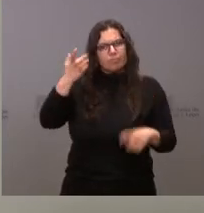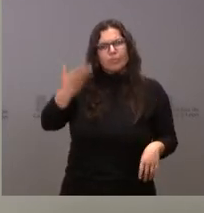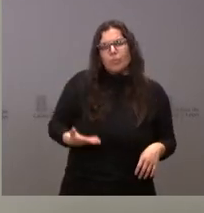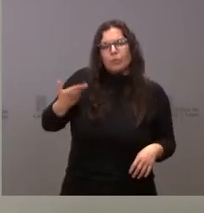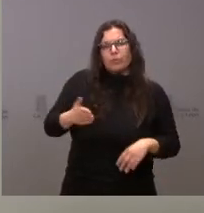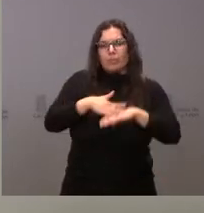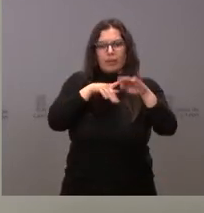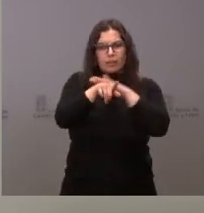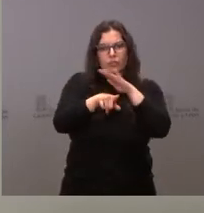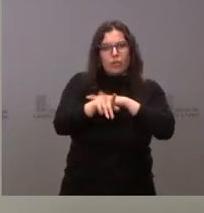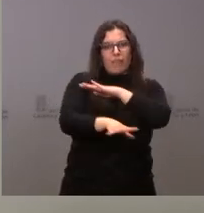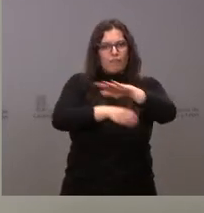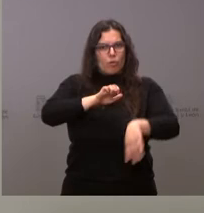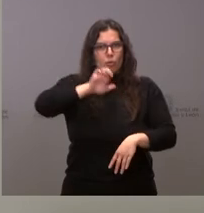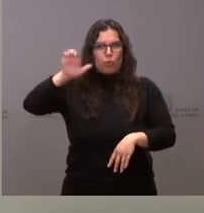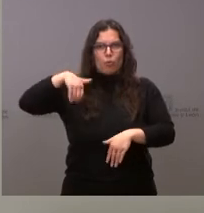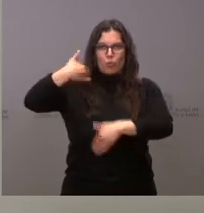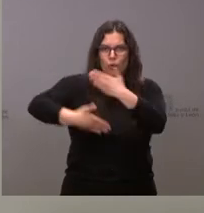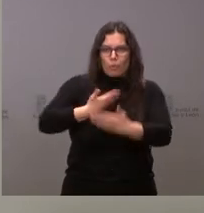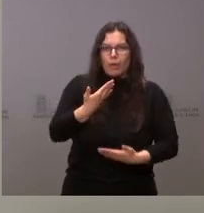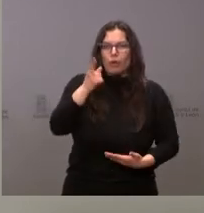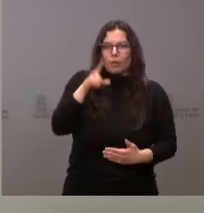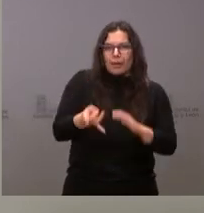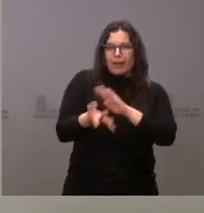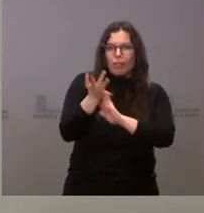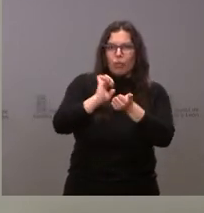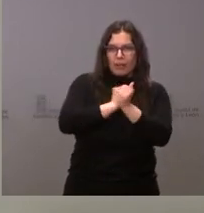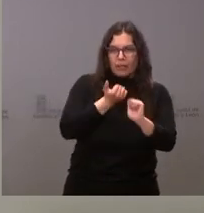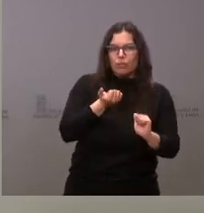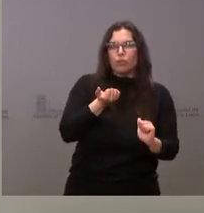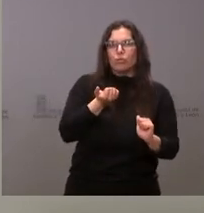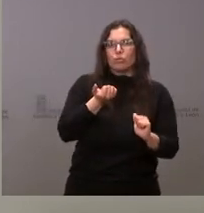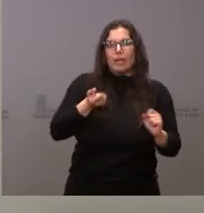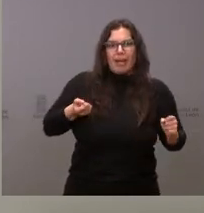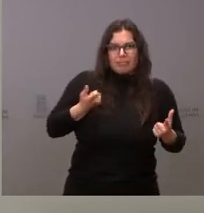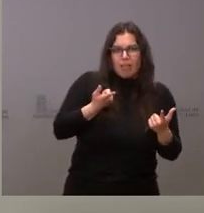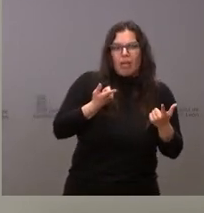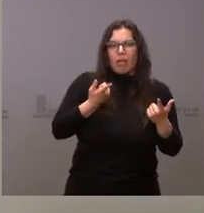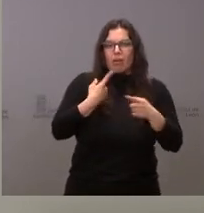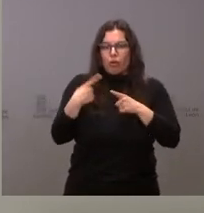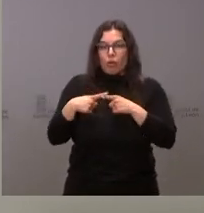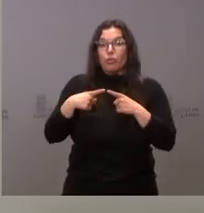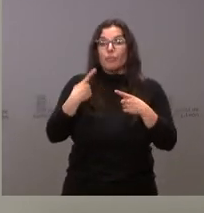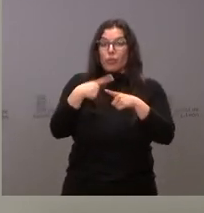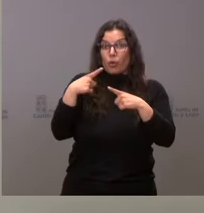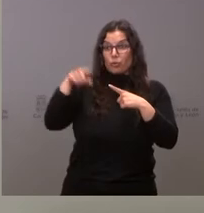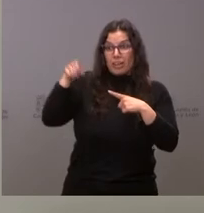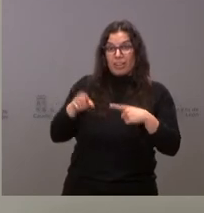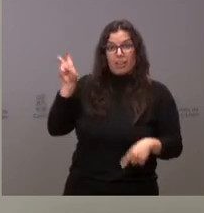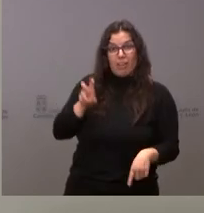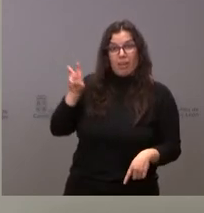la gestión de los fondos europeos hemos ido generando créditos hemos ido gastando recursos muchas de las cosas que les hemos venido contando